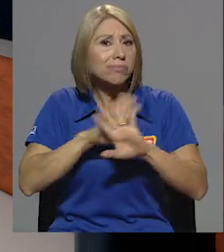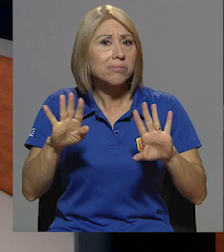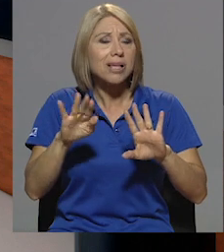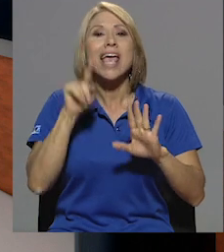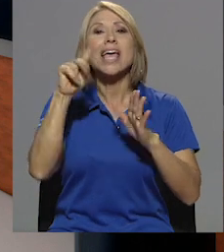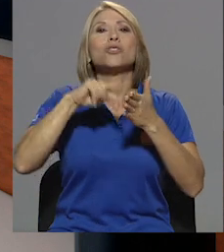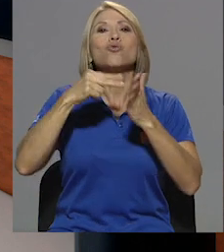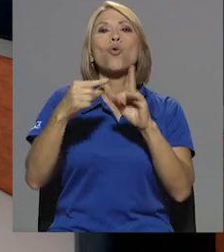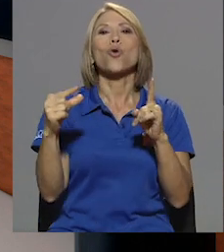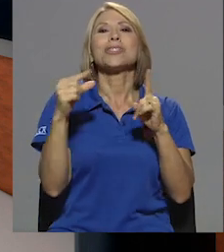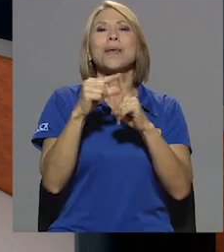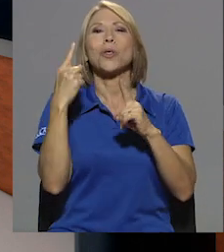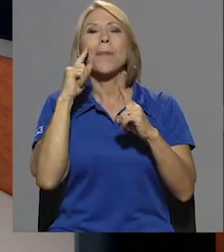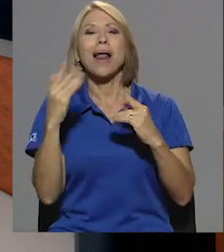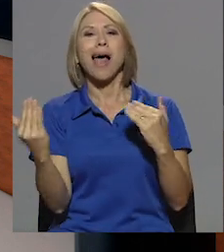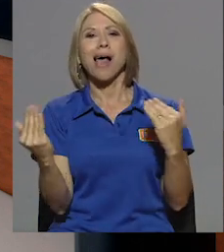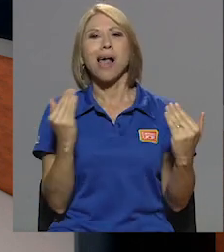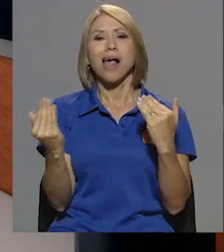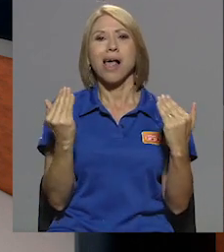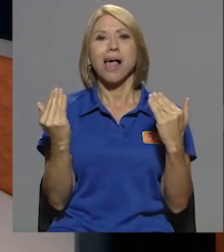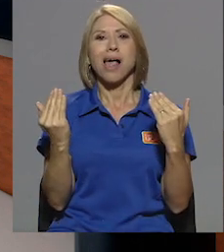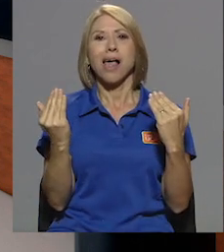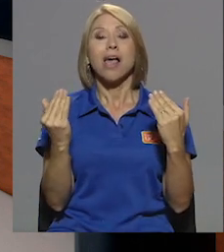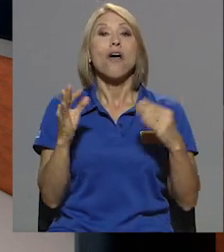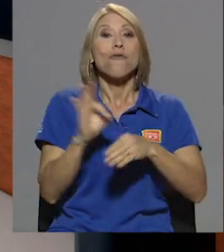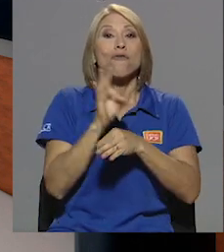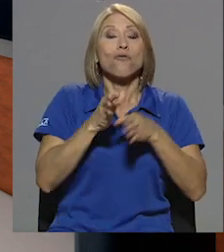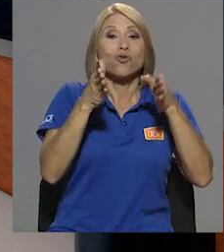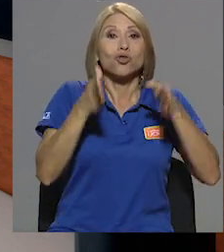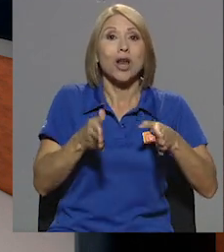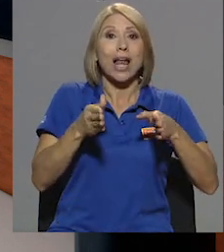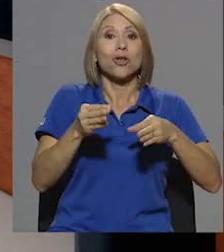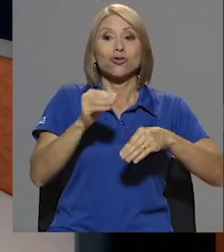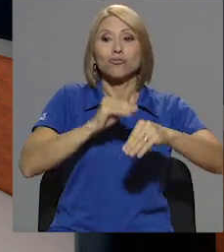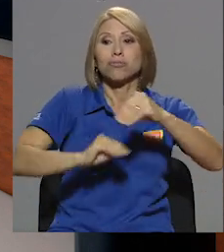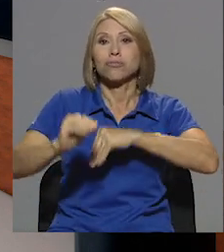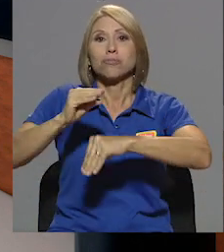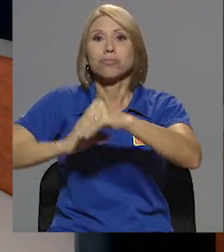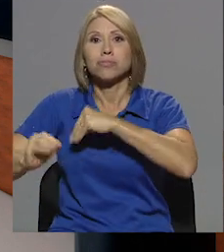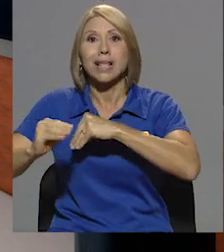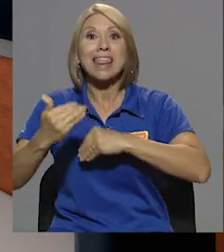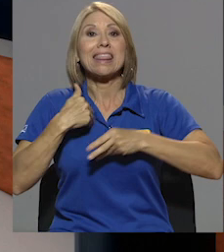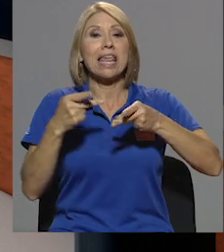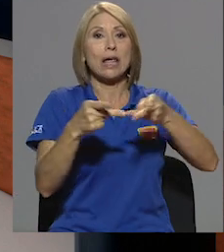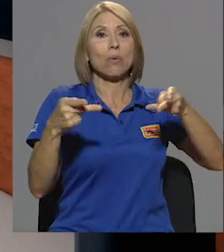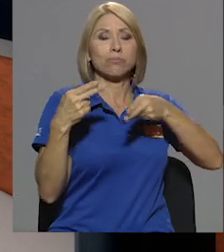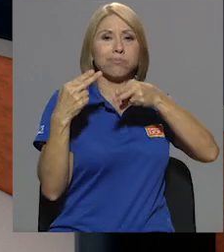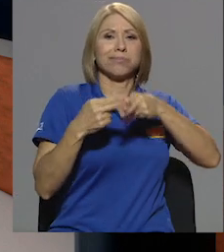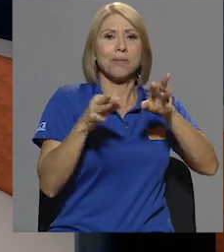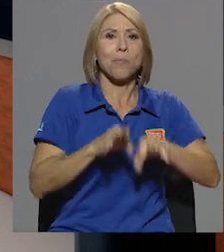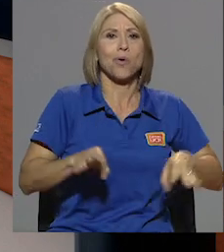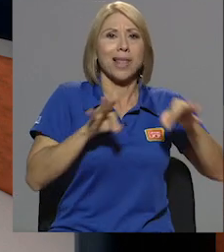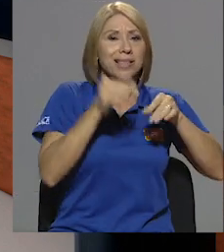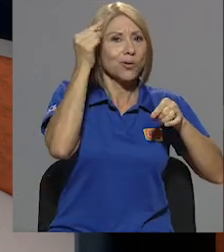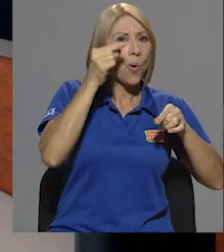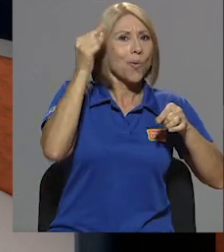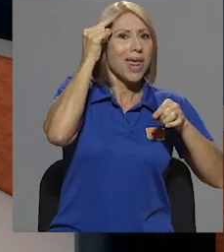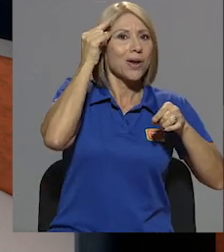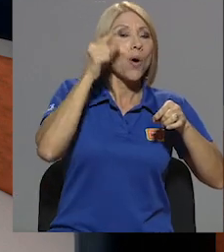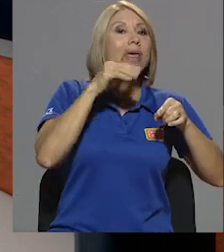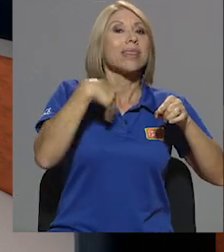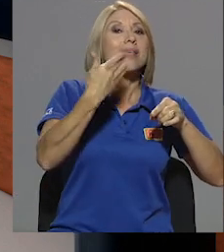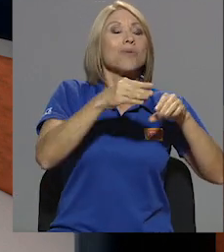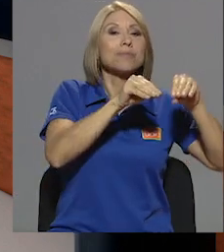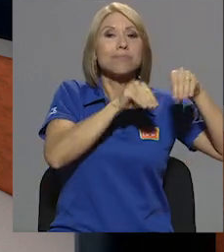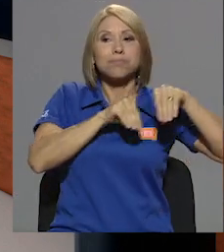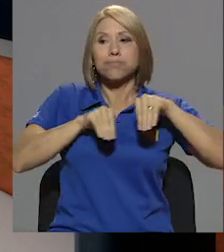para ilustrar como metáfora el movimiento de funcionarios que ocupan puestos claves en instituciones de gobierno hacia